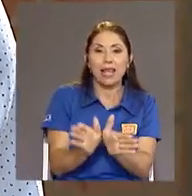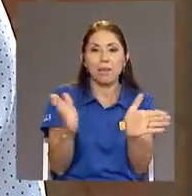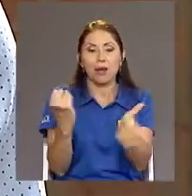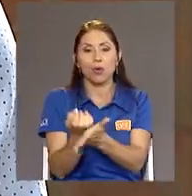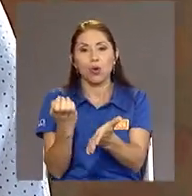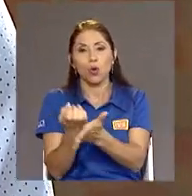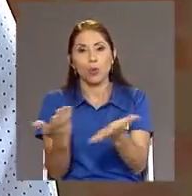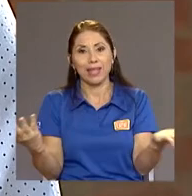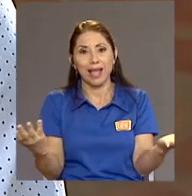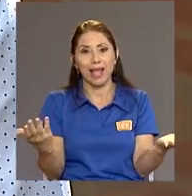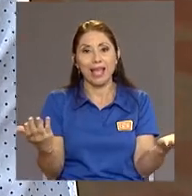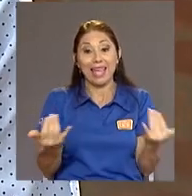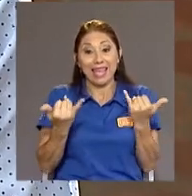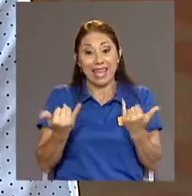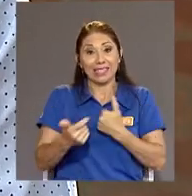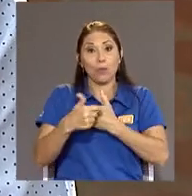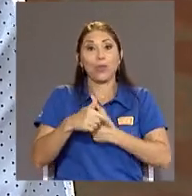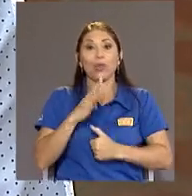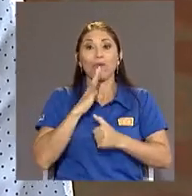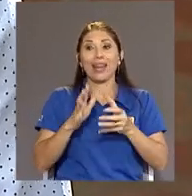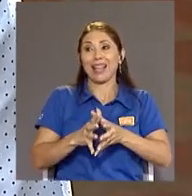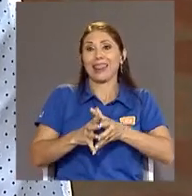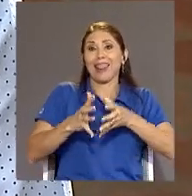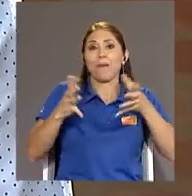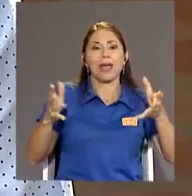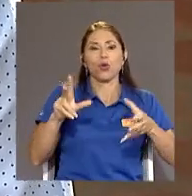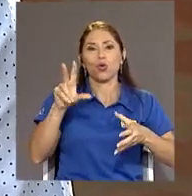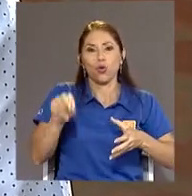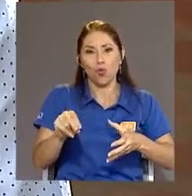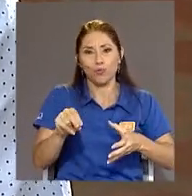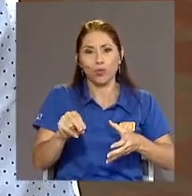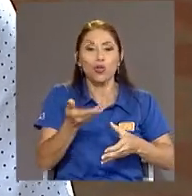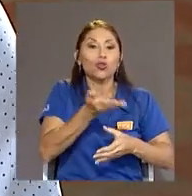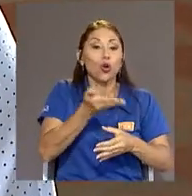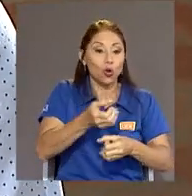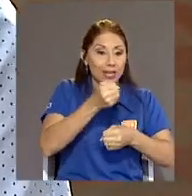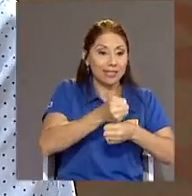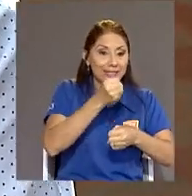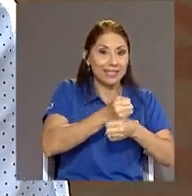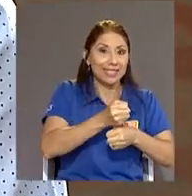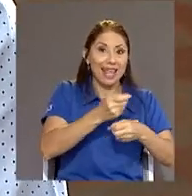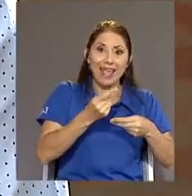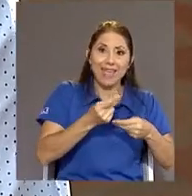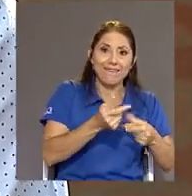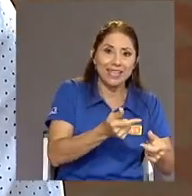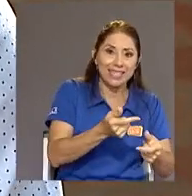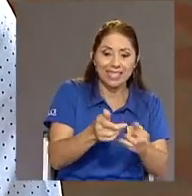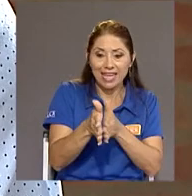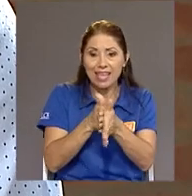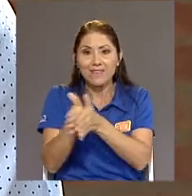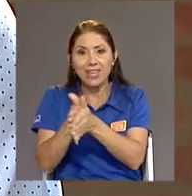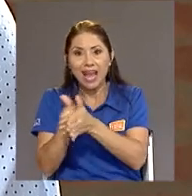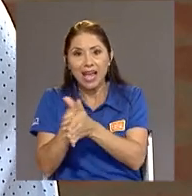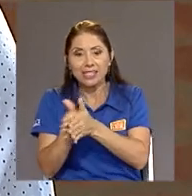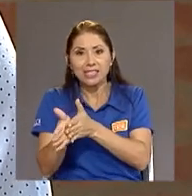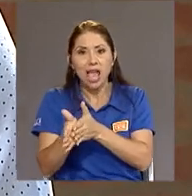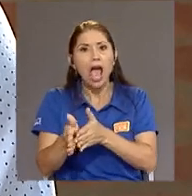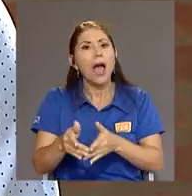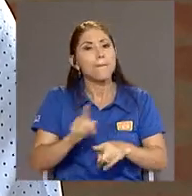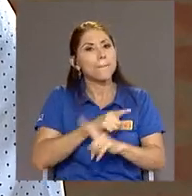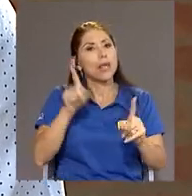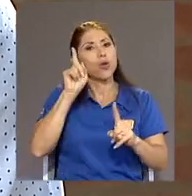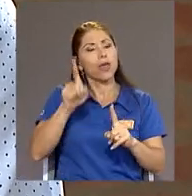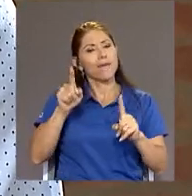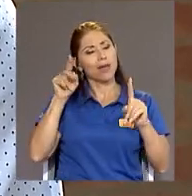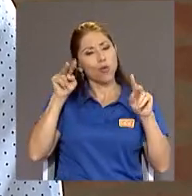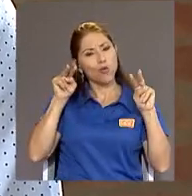momento hablar del tamaño tal vez no. Son aspectos de eficiencia y de eficacia, pero que son términos que hay que abordarlos en razón de la naturaleza del Estado